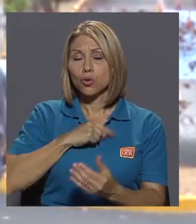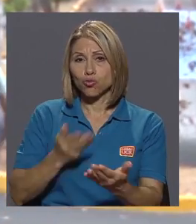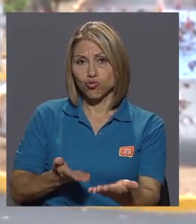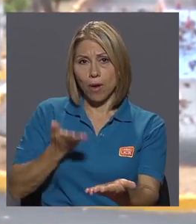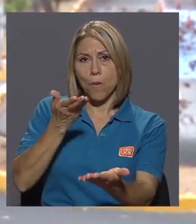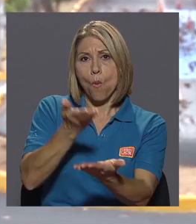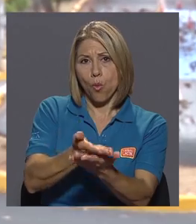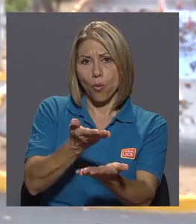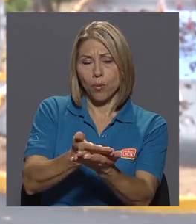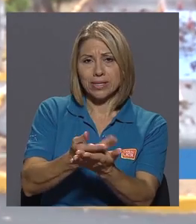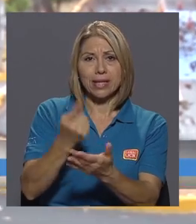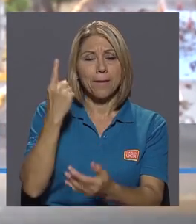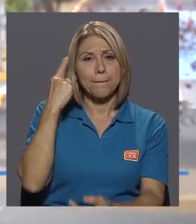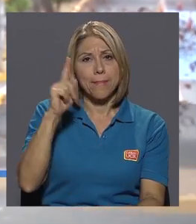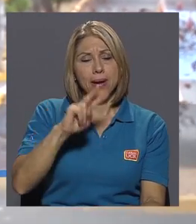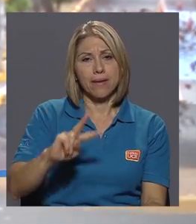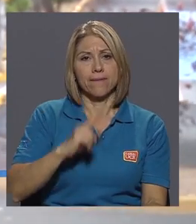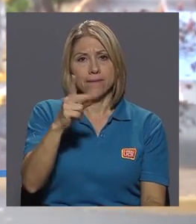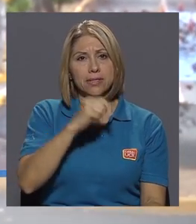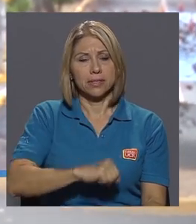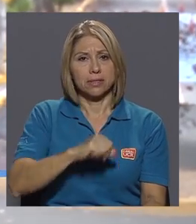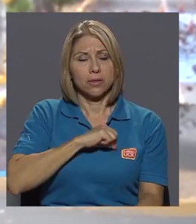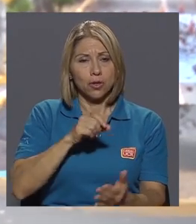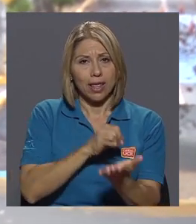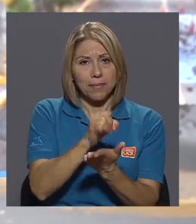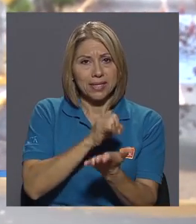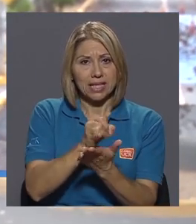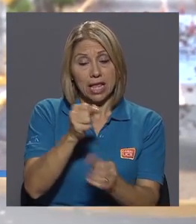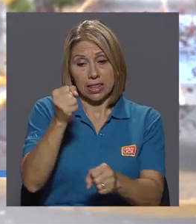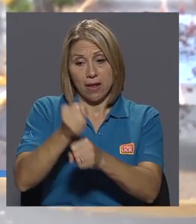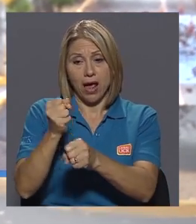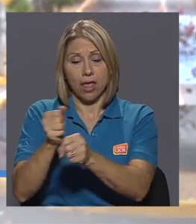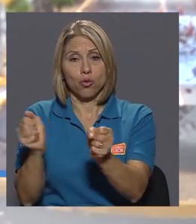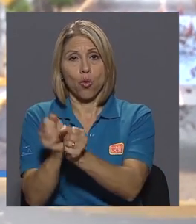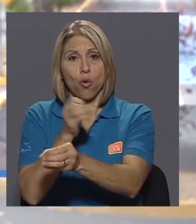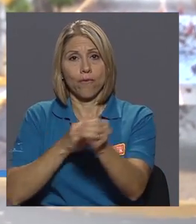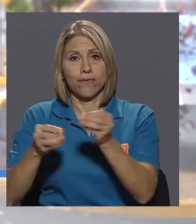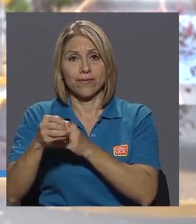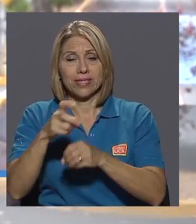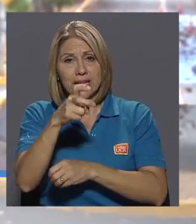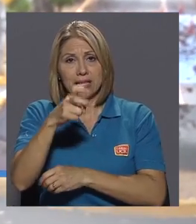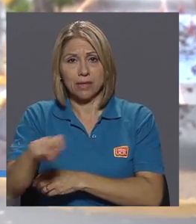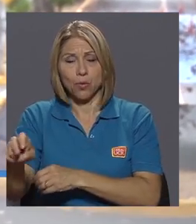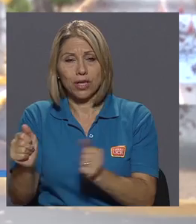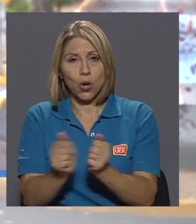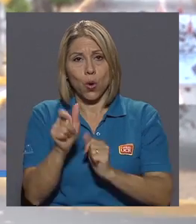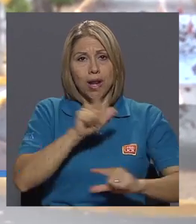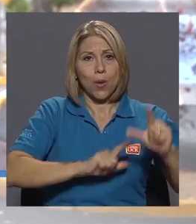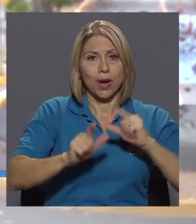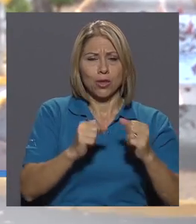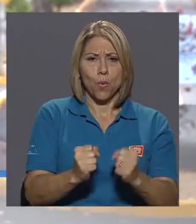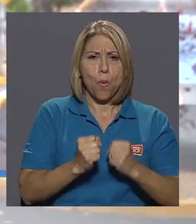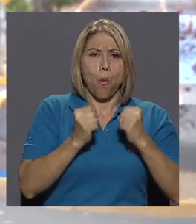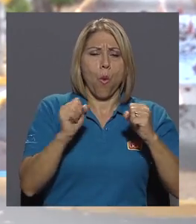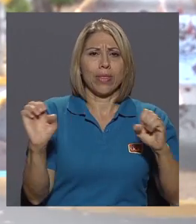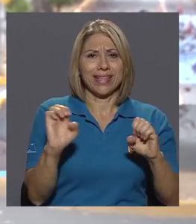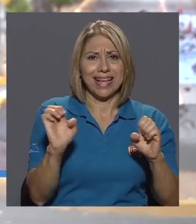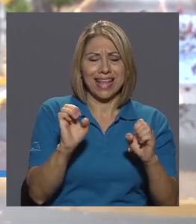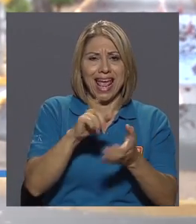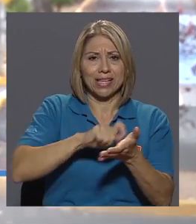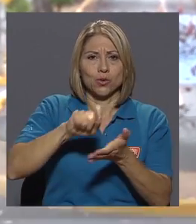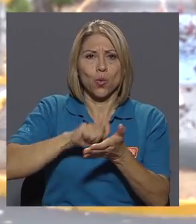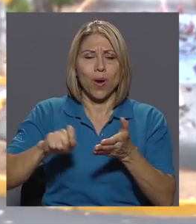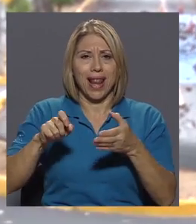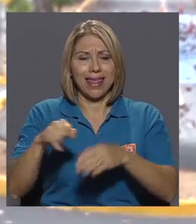para la Vicerrectoría de Administración, la cual se está trabajando en conjunto con la sección de transportes y con el Laboratorio de Potencia y Energía de la